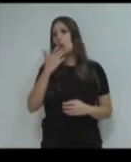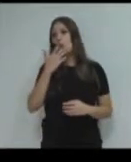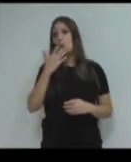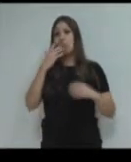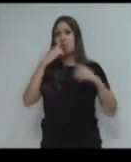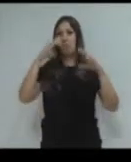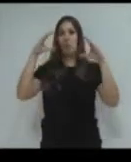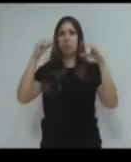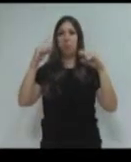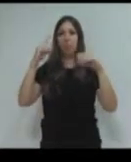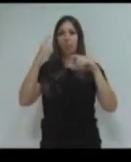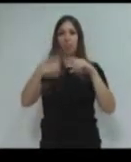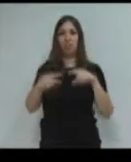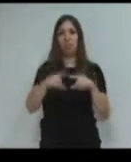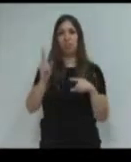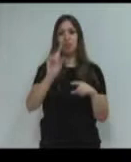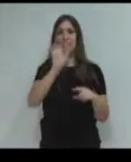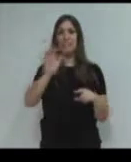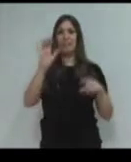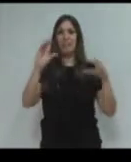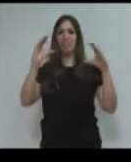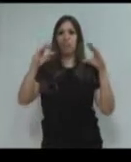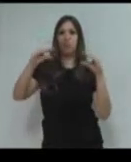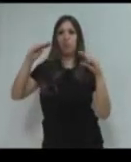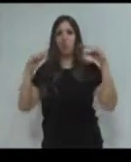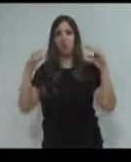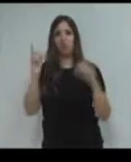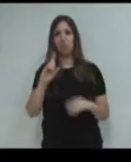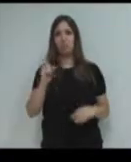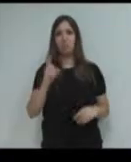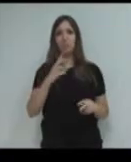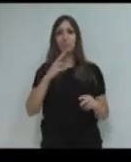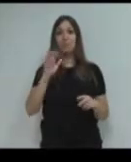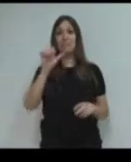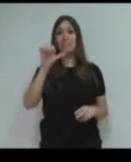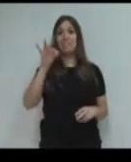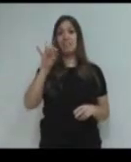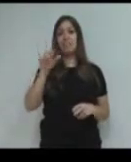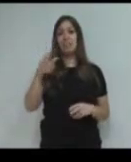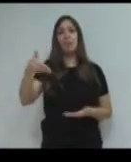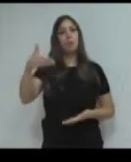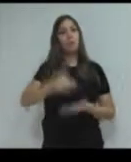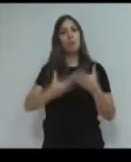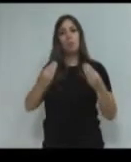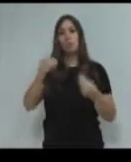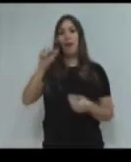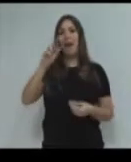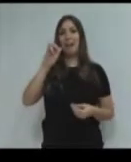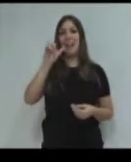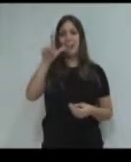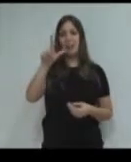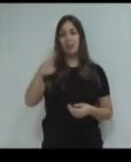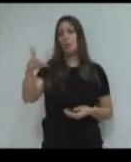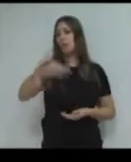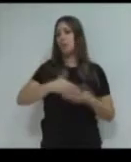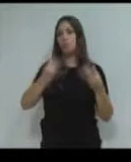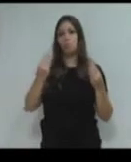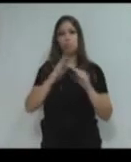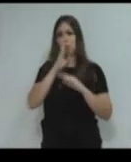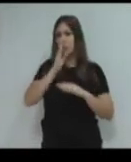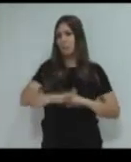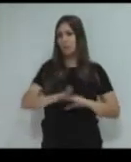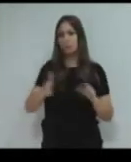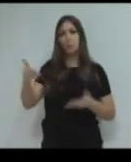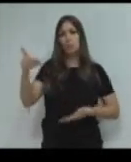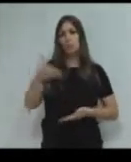fuentes aplastadas o... Nosotros nos demanda mucho Arial. Arial. Sí, sin darle más